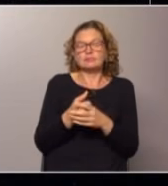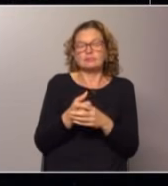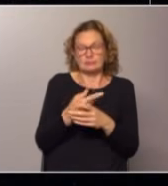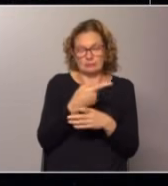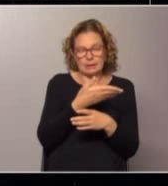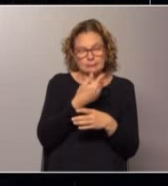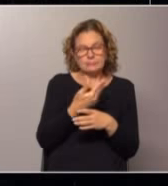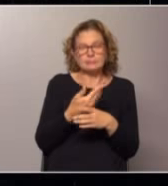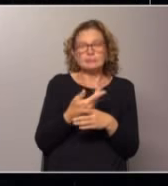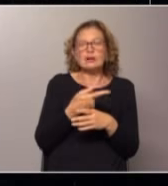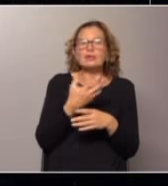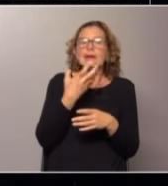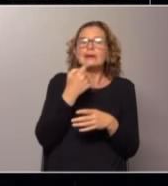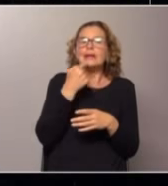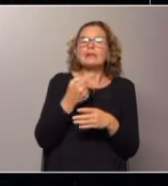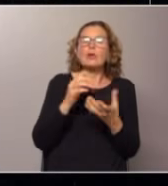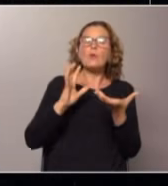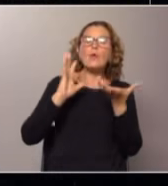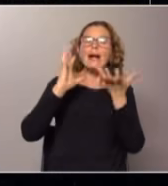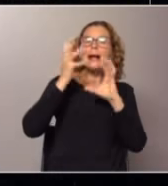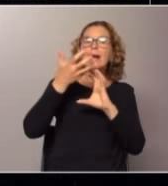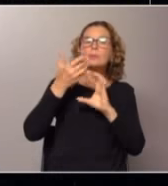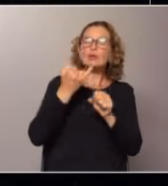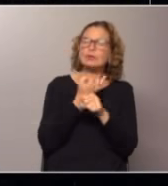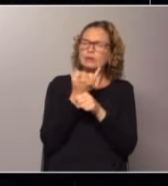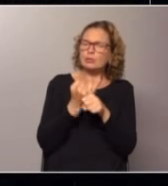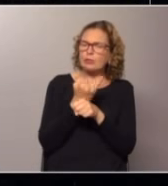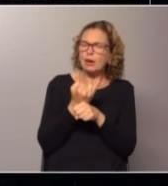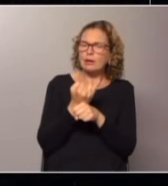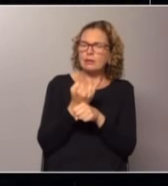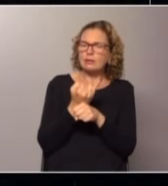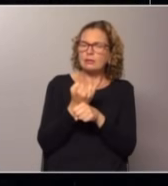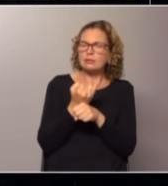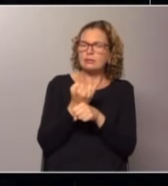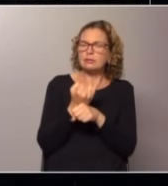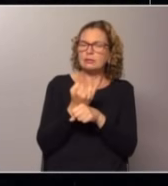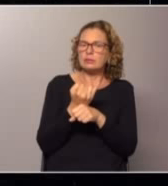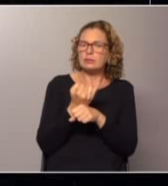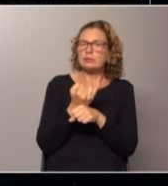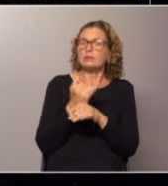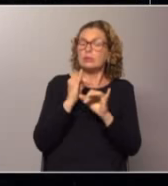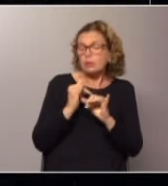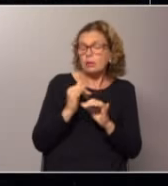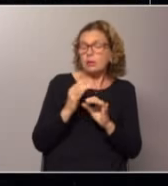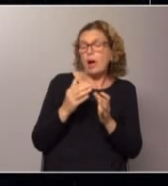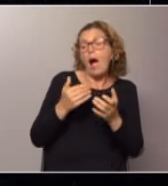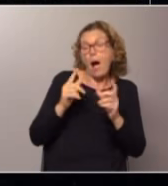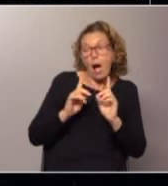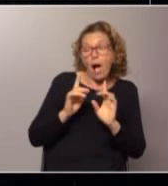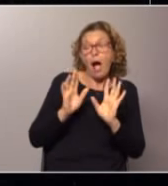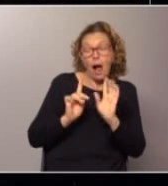pero eso implicaría una transformación institucional en buena medida así